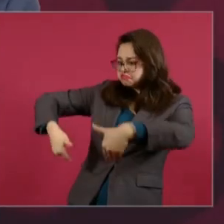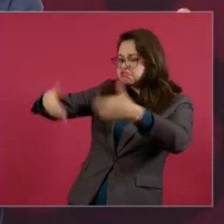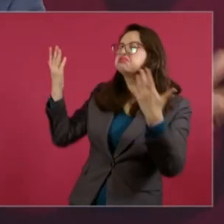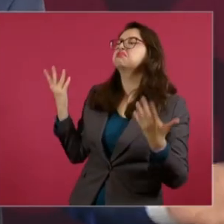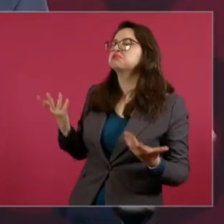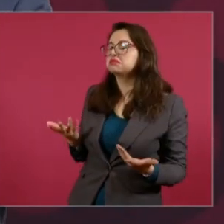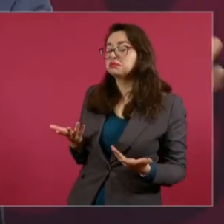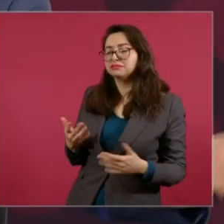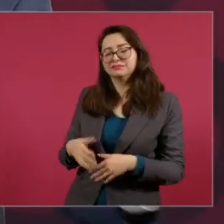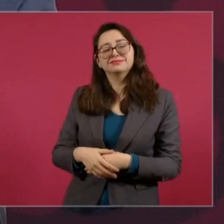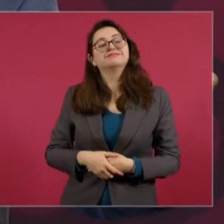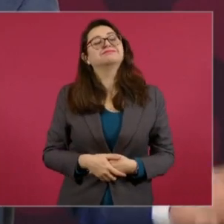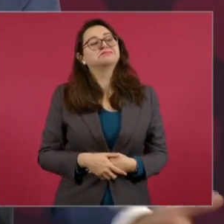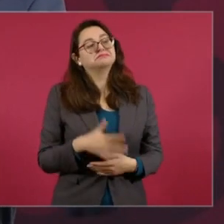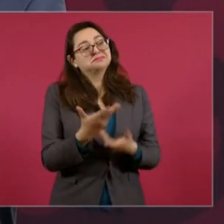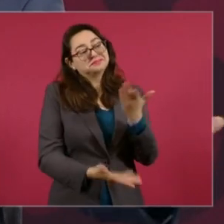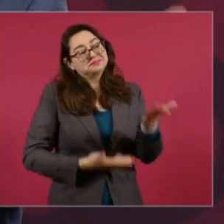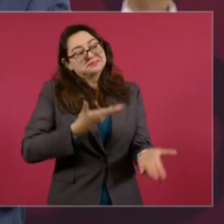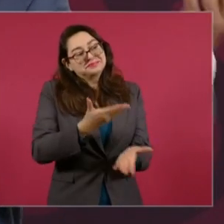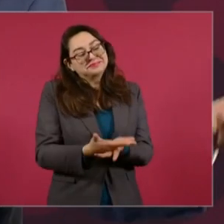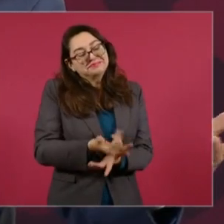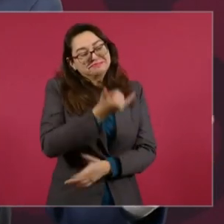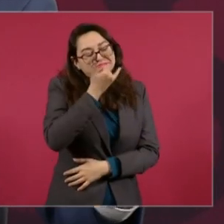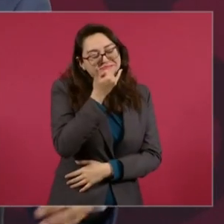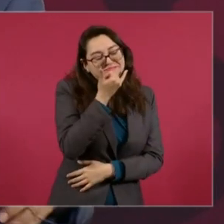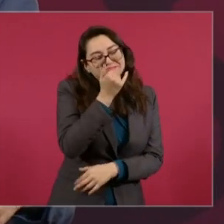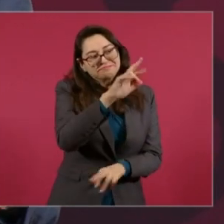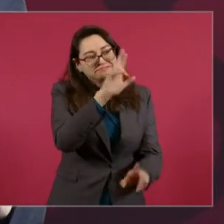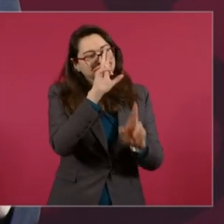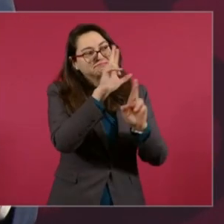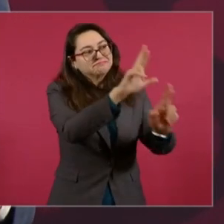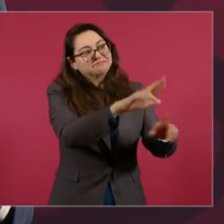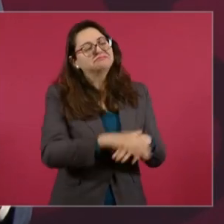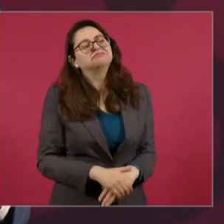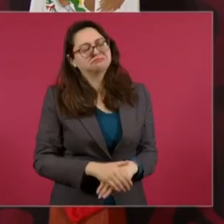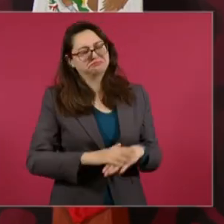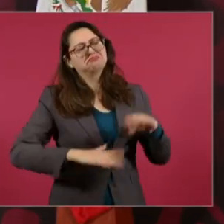que estábamos descubriendo túneles